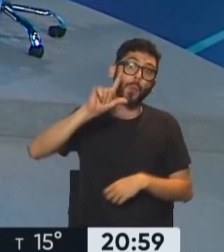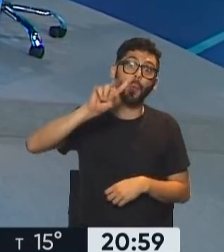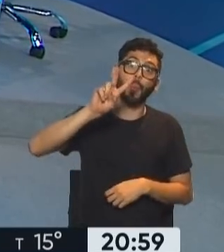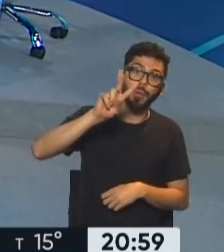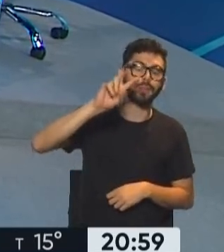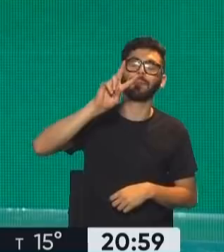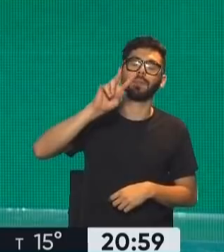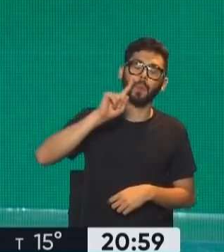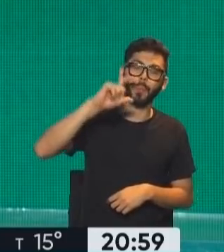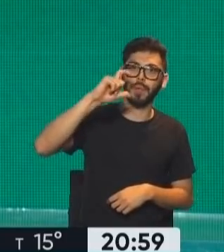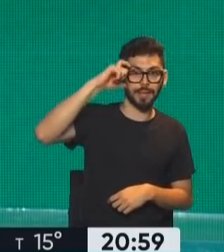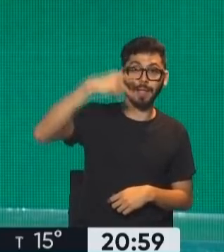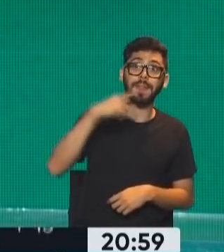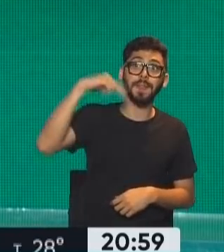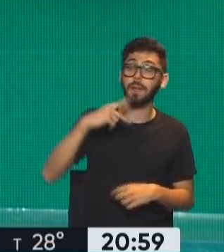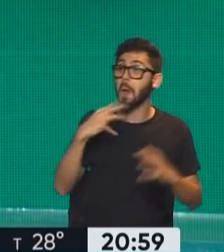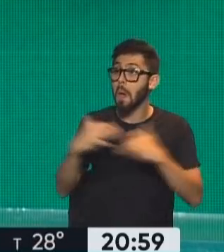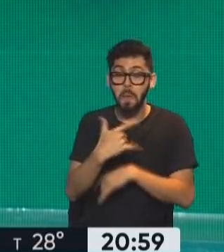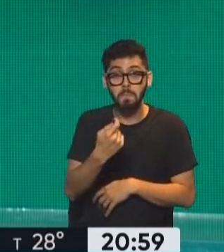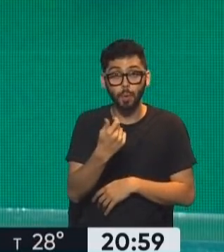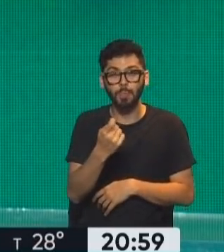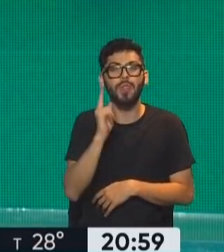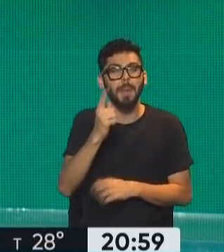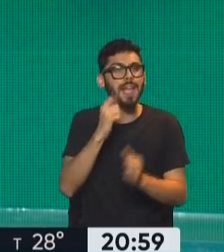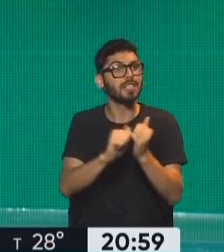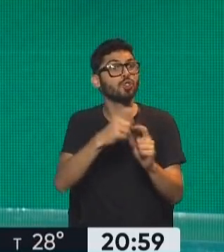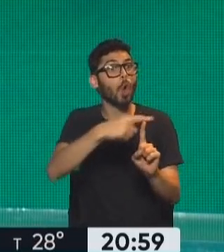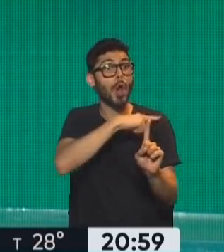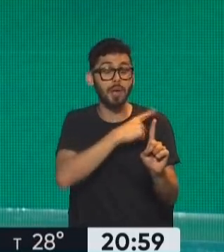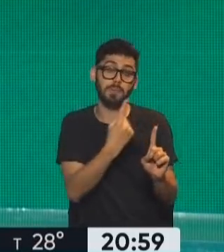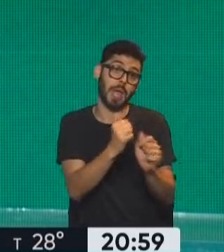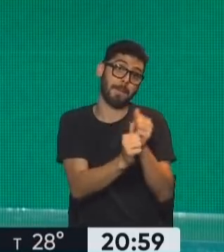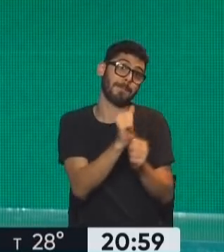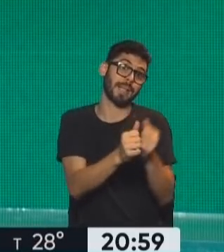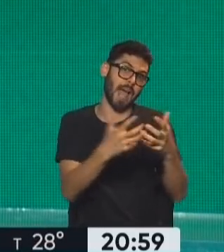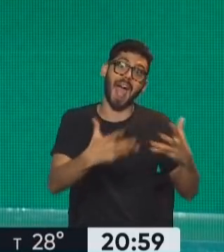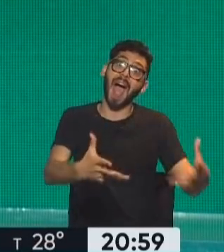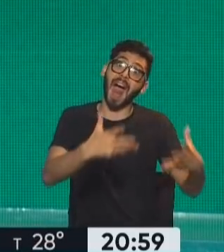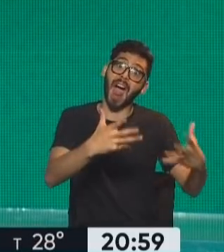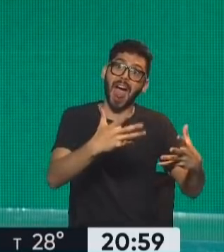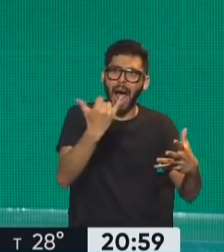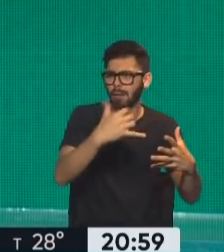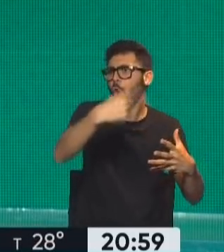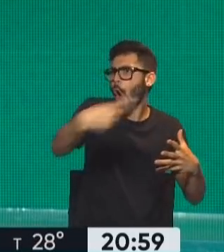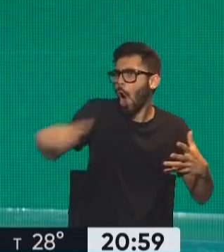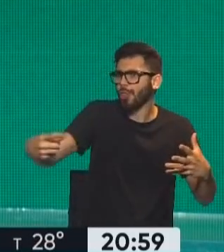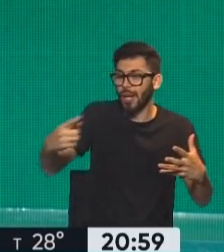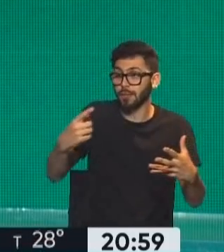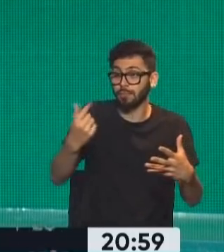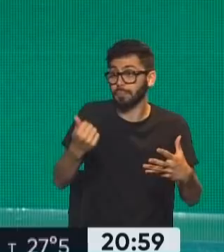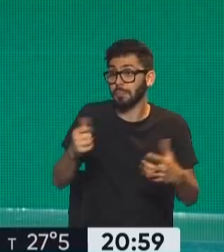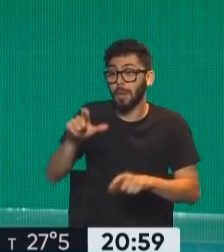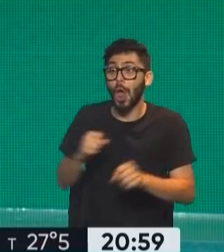interesante. Insisto en esto, revisar la historia, además de Vicentín, que como tantas otras empresas, grandes empresas, que condicionan el bolsillo de